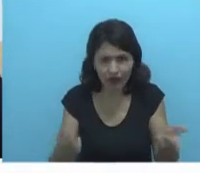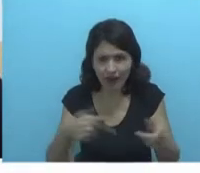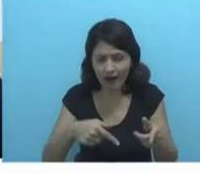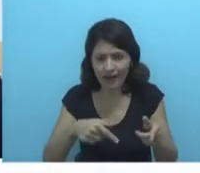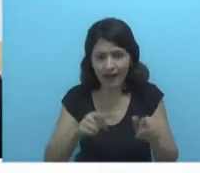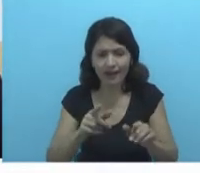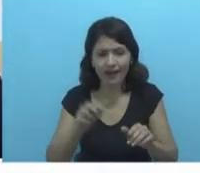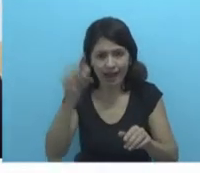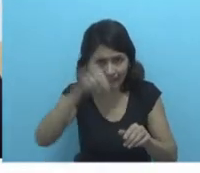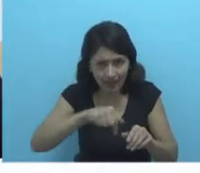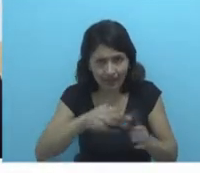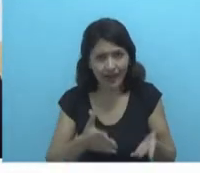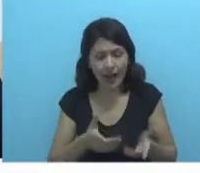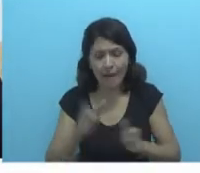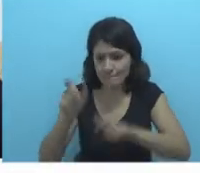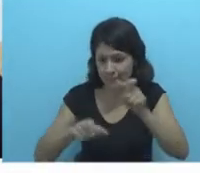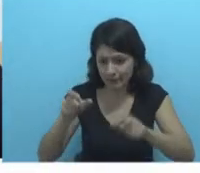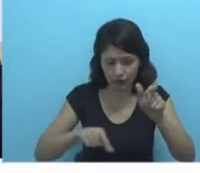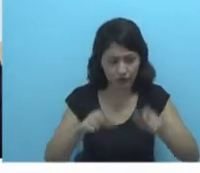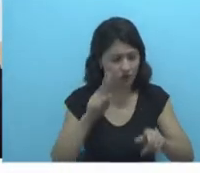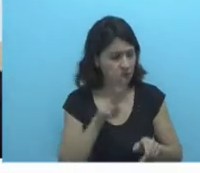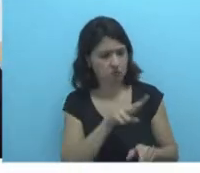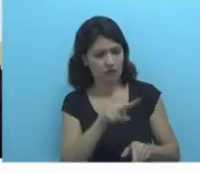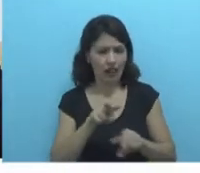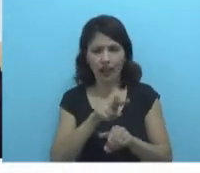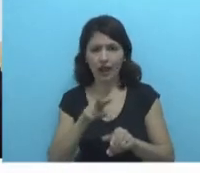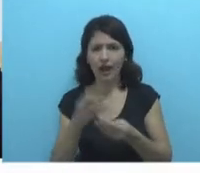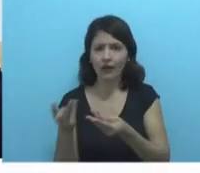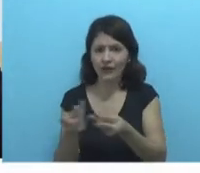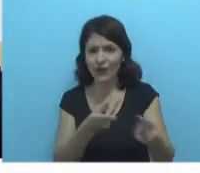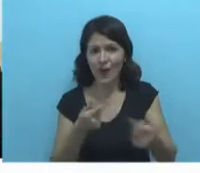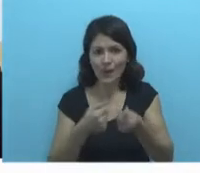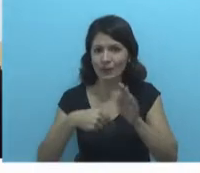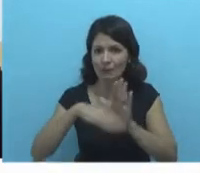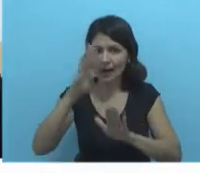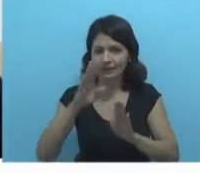la aniquilación de la producción, como lo hicieron antes.